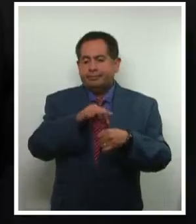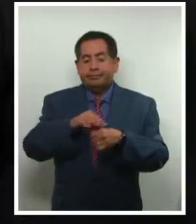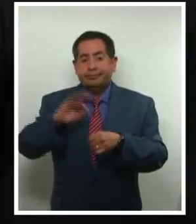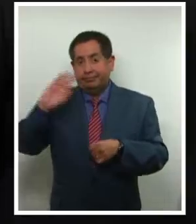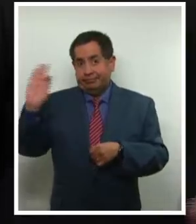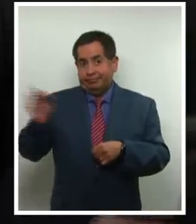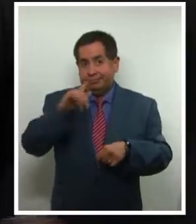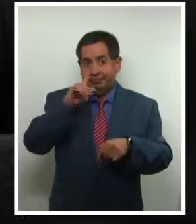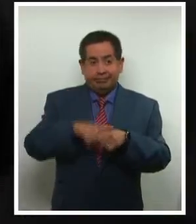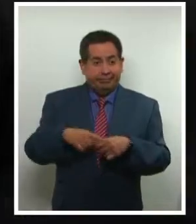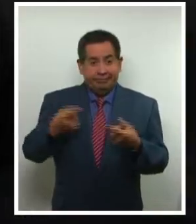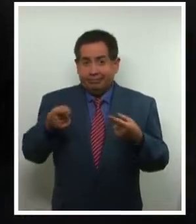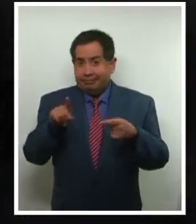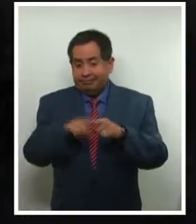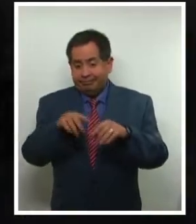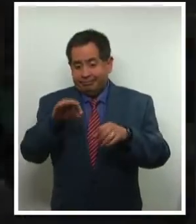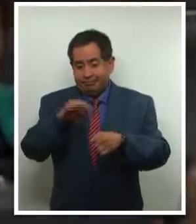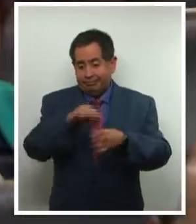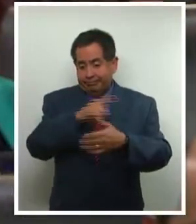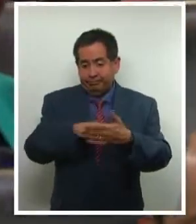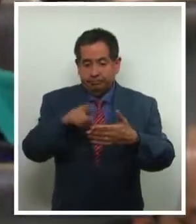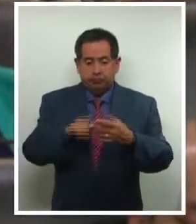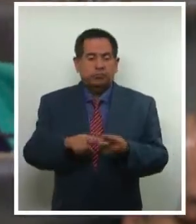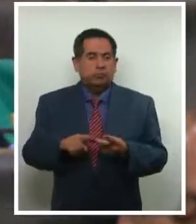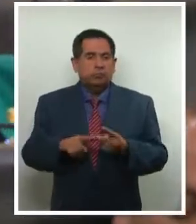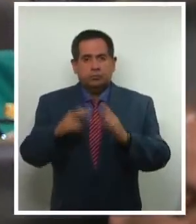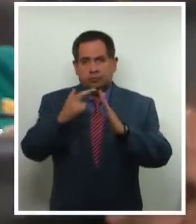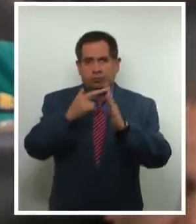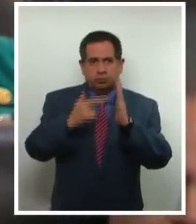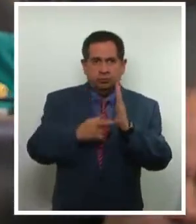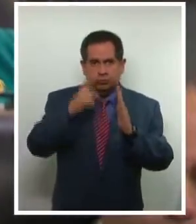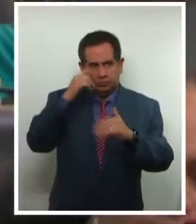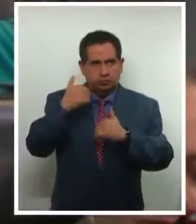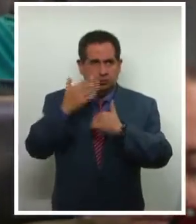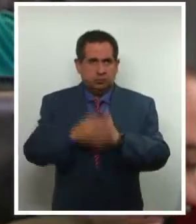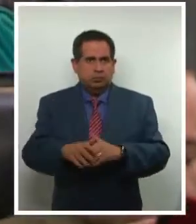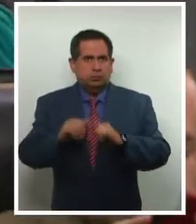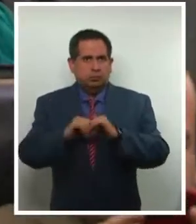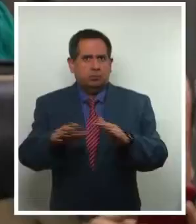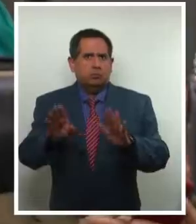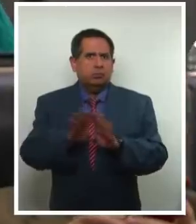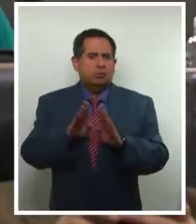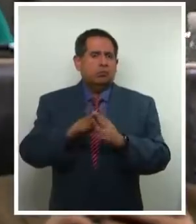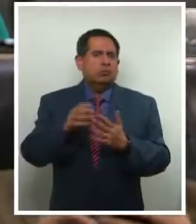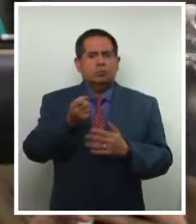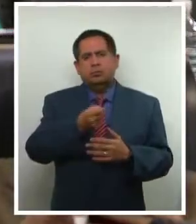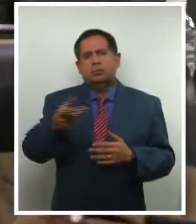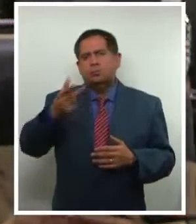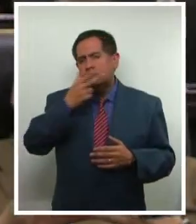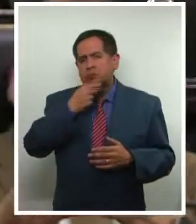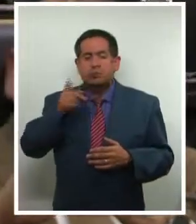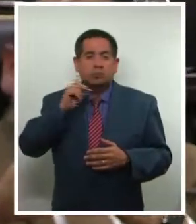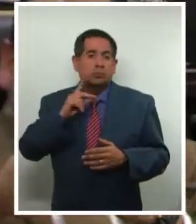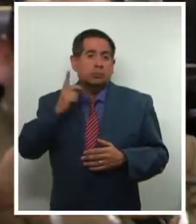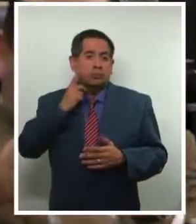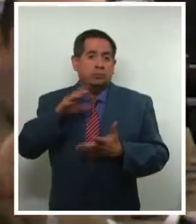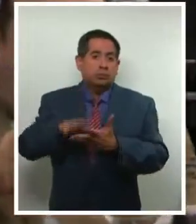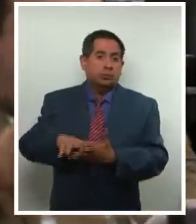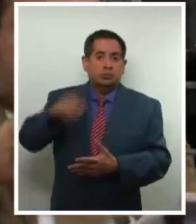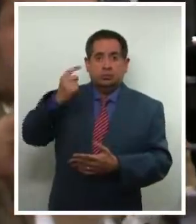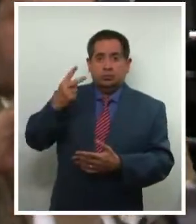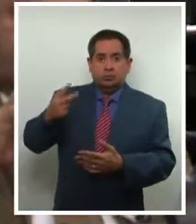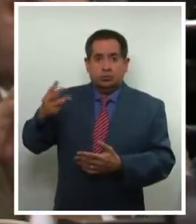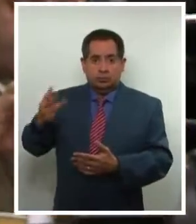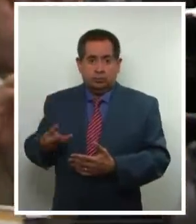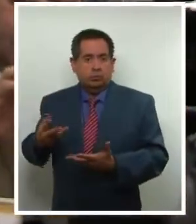federal. El sistema electoral y las reglas para la elección de las y los diputados de mayoría